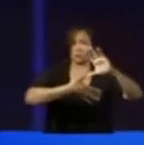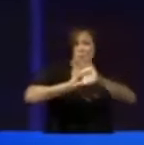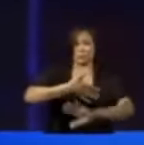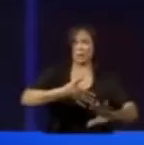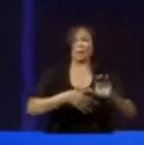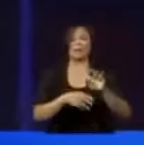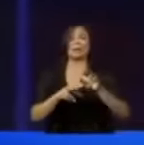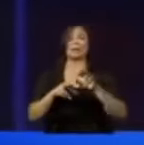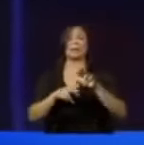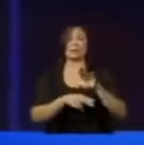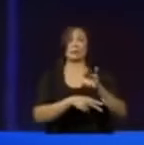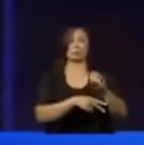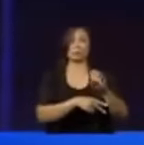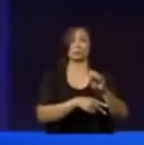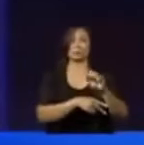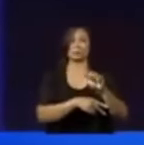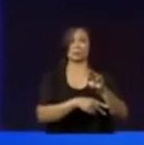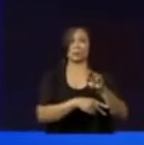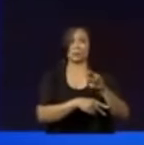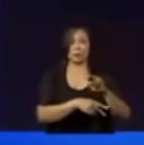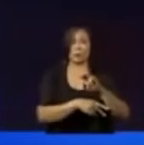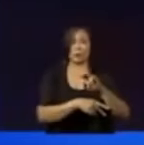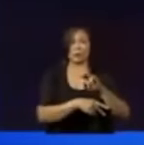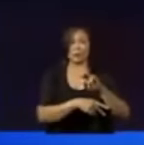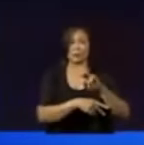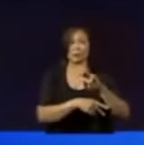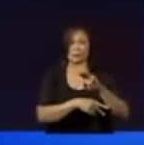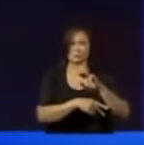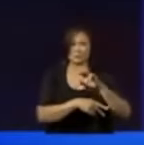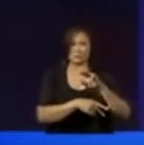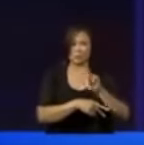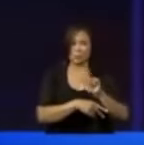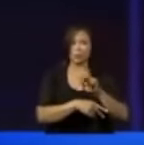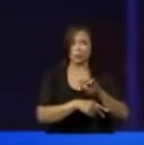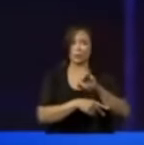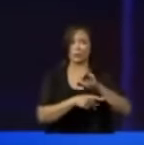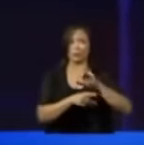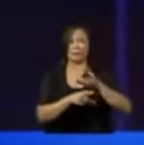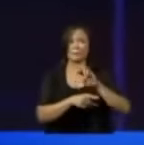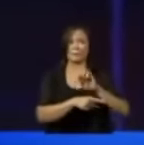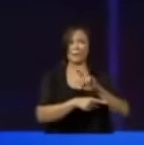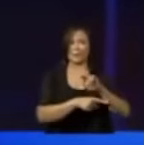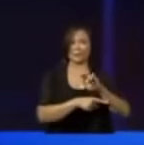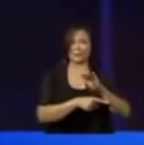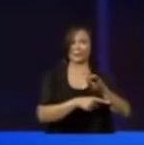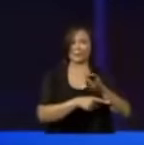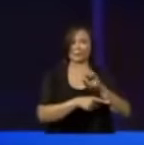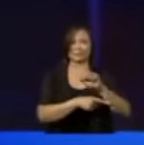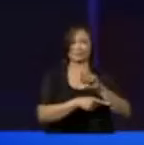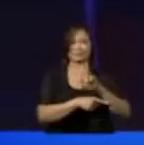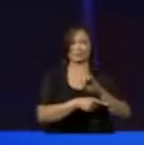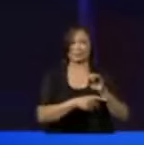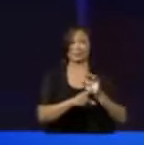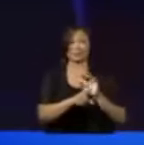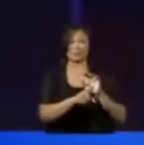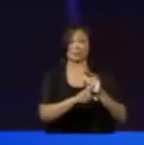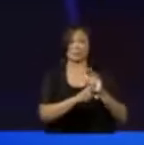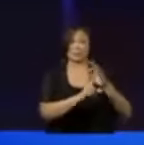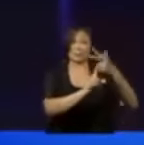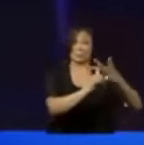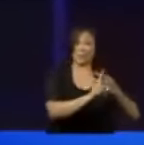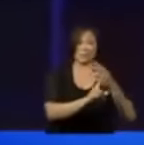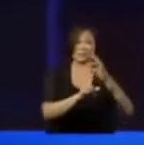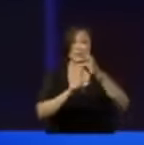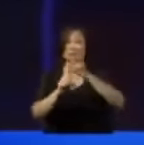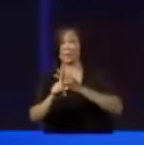en Río San Juan, en María Trinidad Sánchez. Tenemos de 3 meses que se estaban entrenando a la policía, lo estamos llevando a 6 meses.